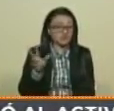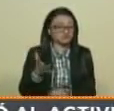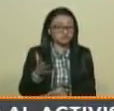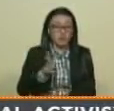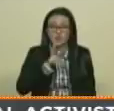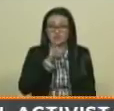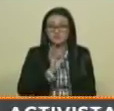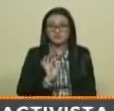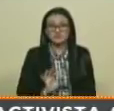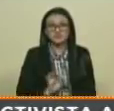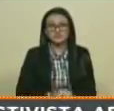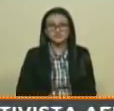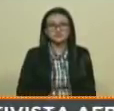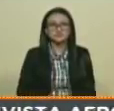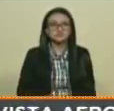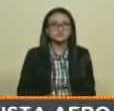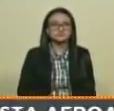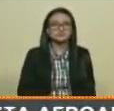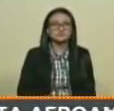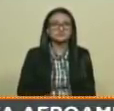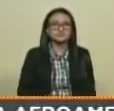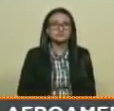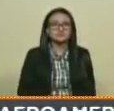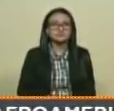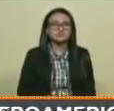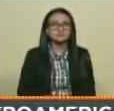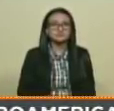Muy bien, es el deber ser,